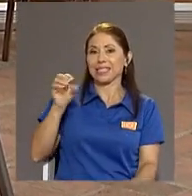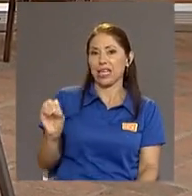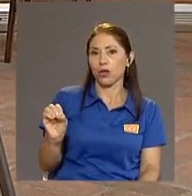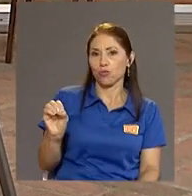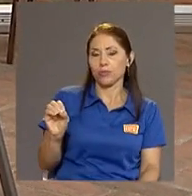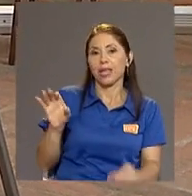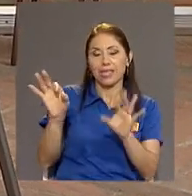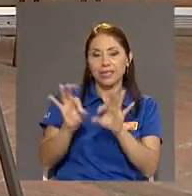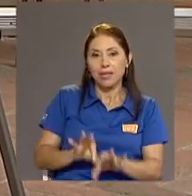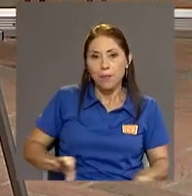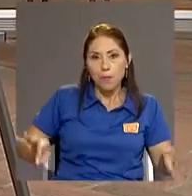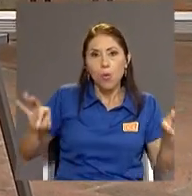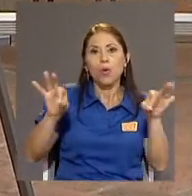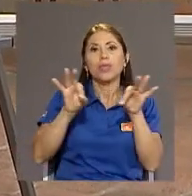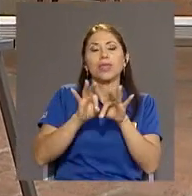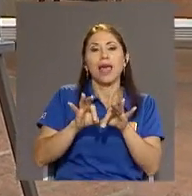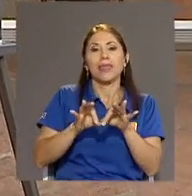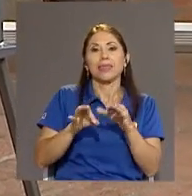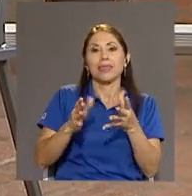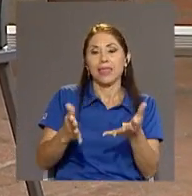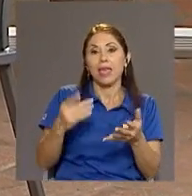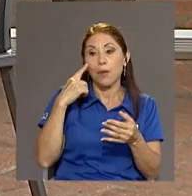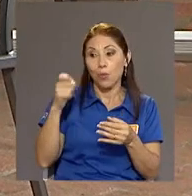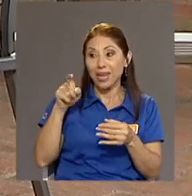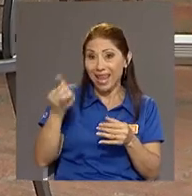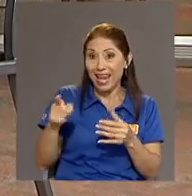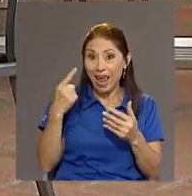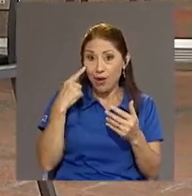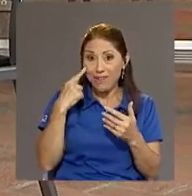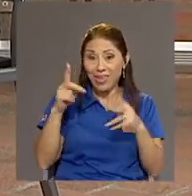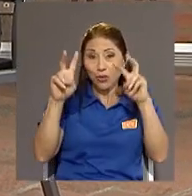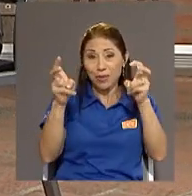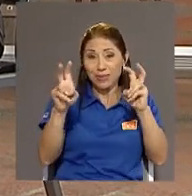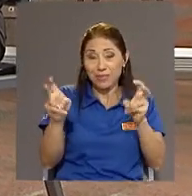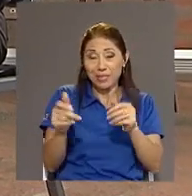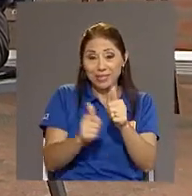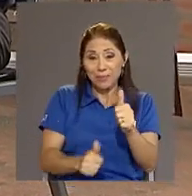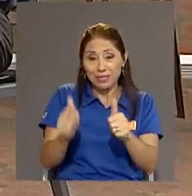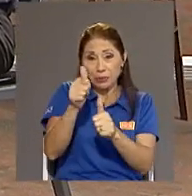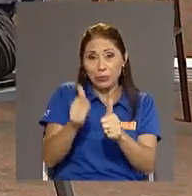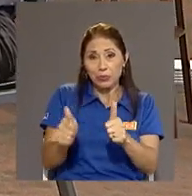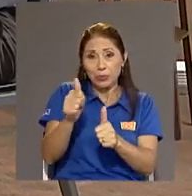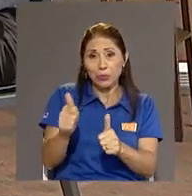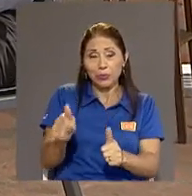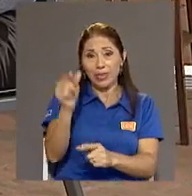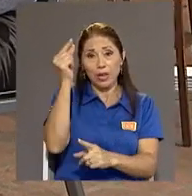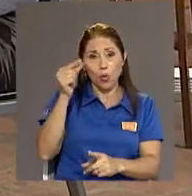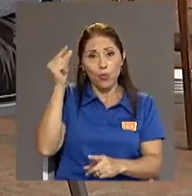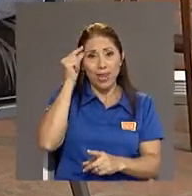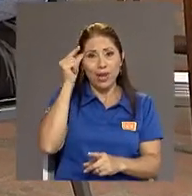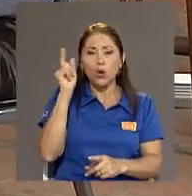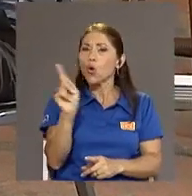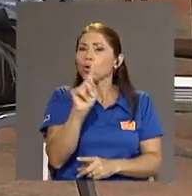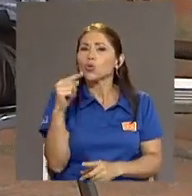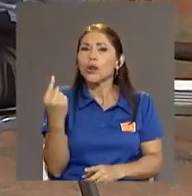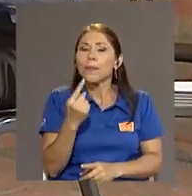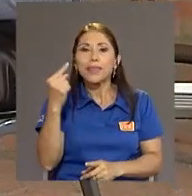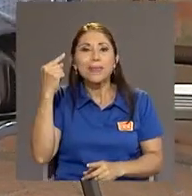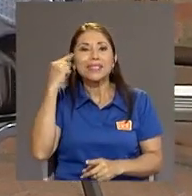la priorización del gobierno como tal. Y más que pensar en un esquema sumamente